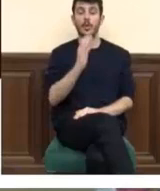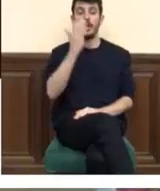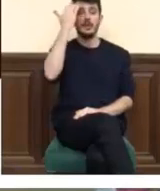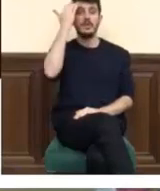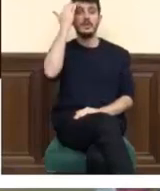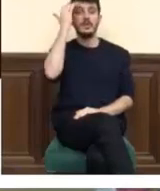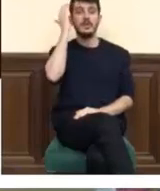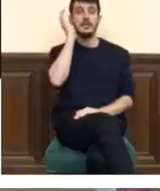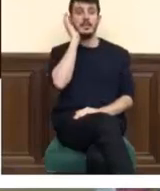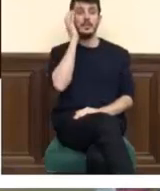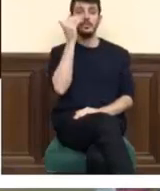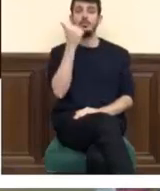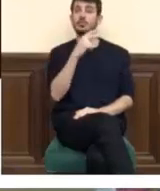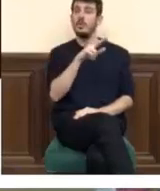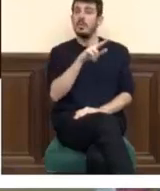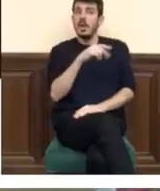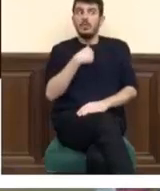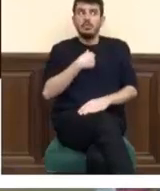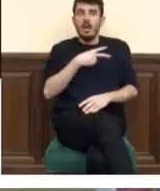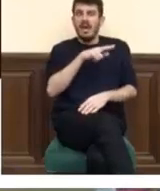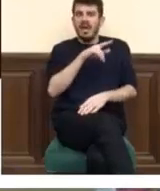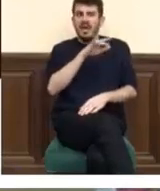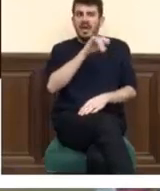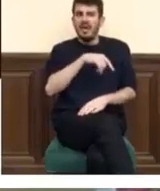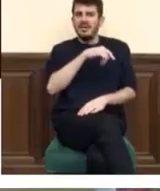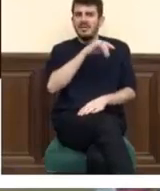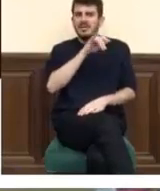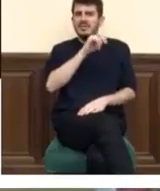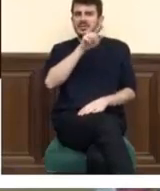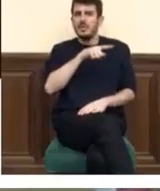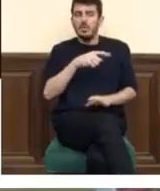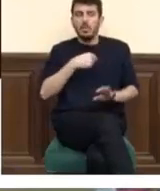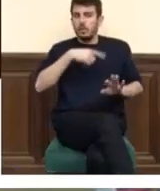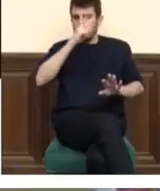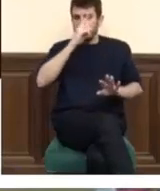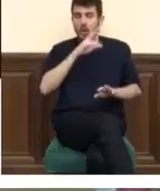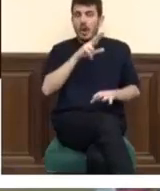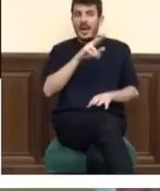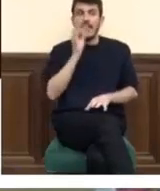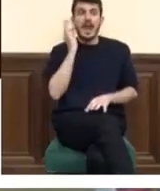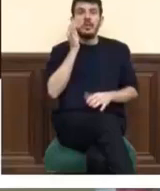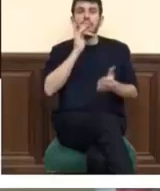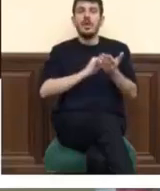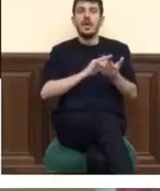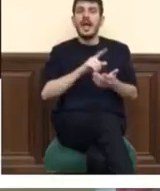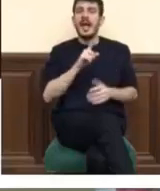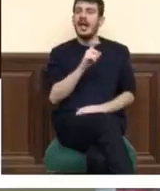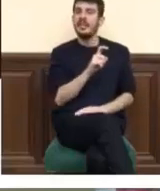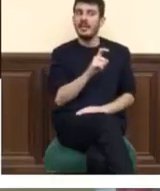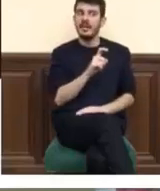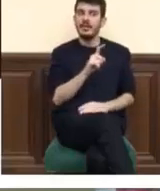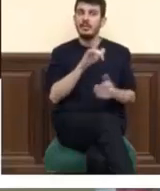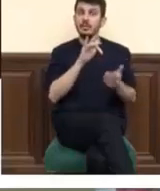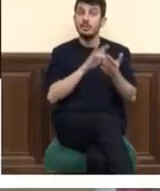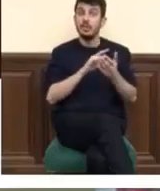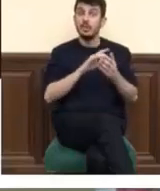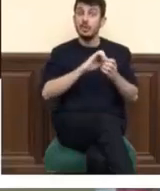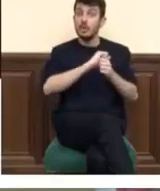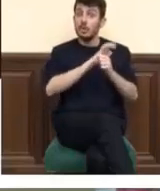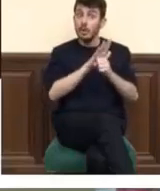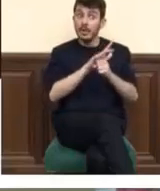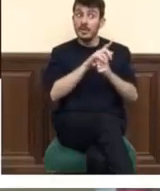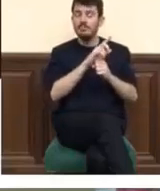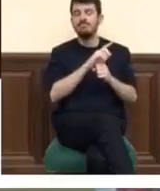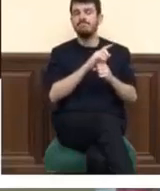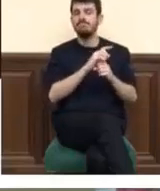Isabel Díaz Ayuso, que yo no sé si tiene hermanas o no, pero bueno, pues que su hermana que tenga un cáncer y que por el COVID